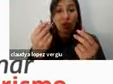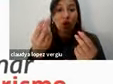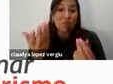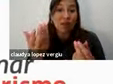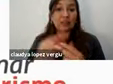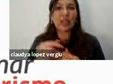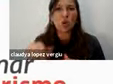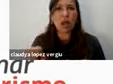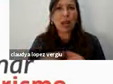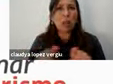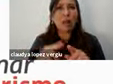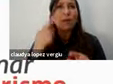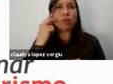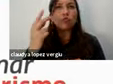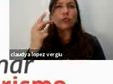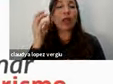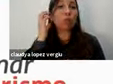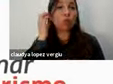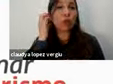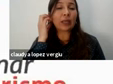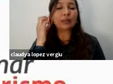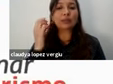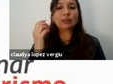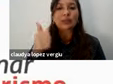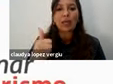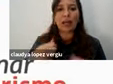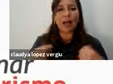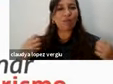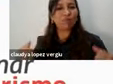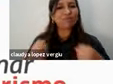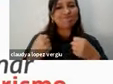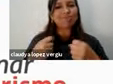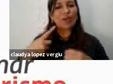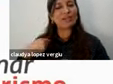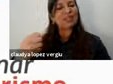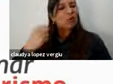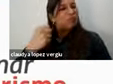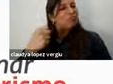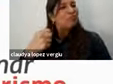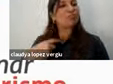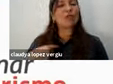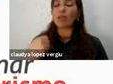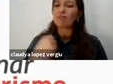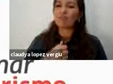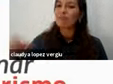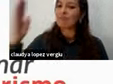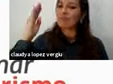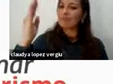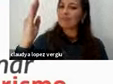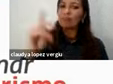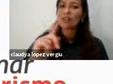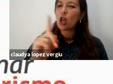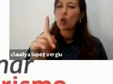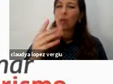ve en las mujeres que ya están más empoderadas, más seguras de ellas, ya no hay